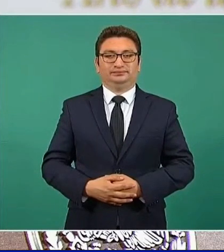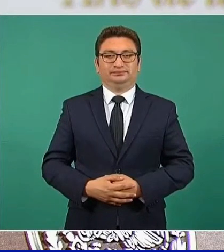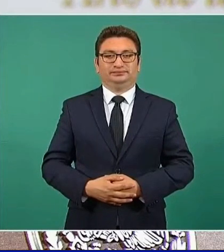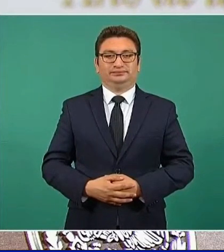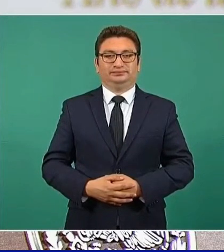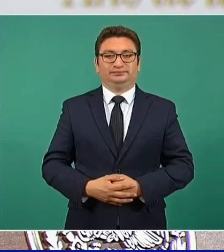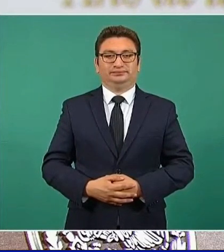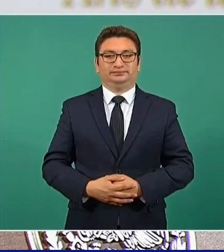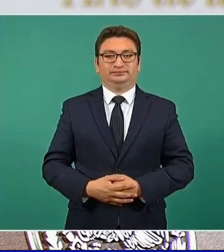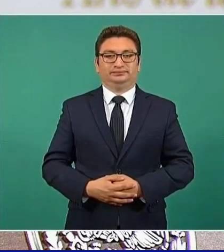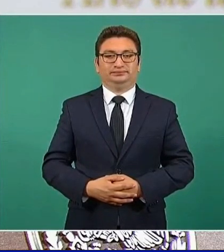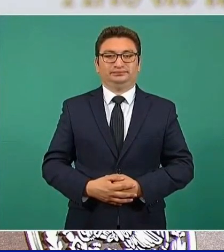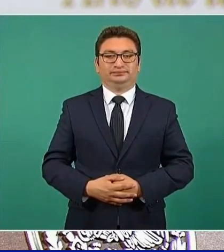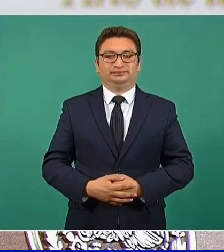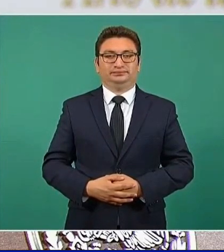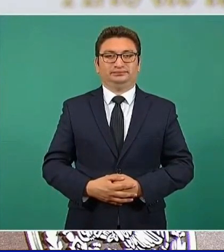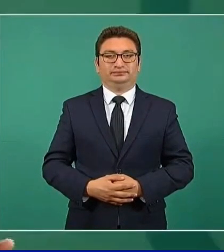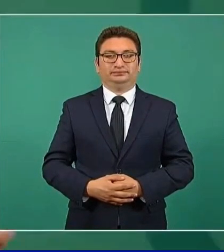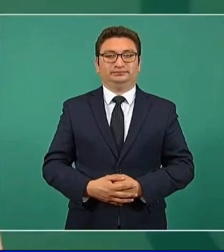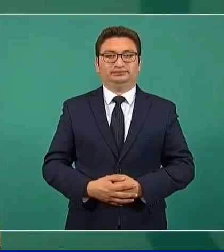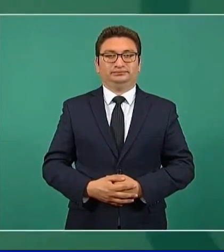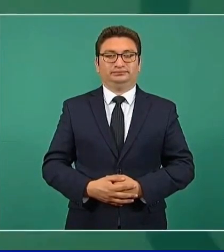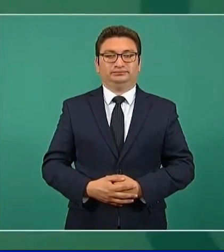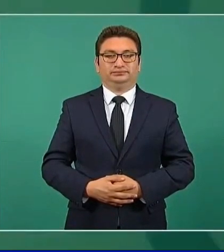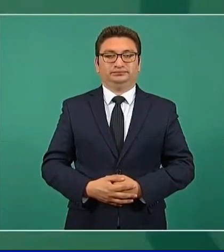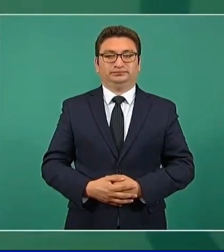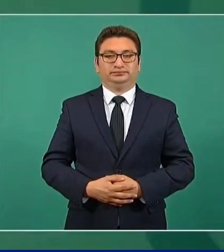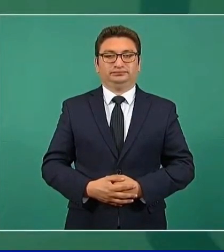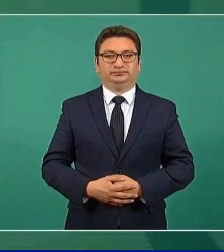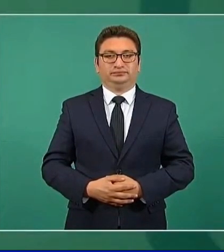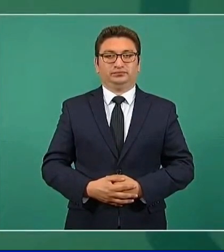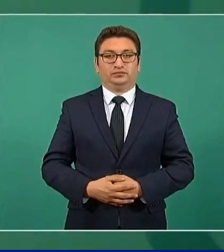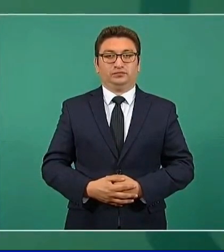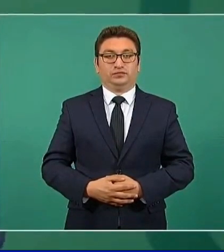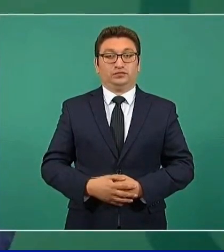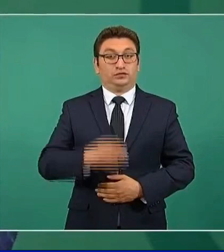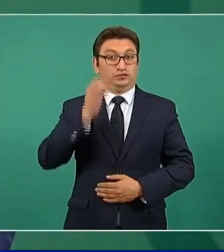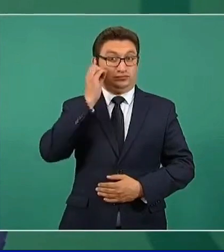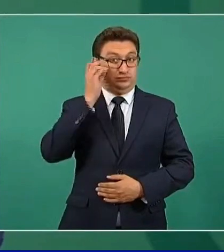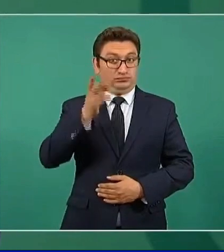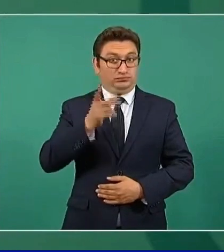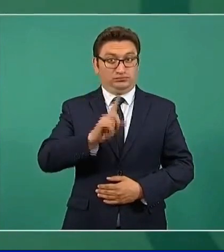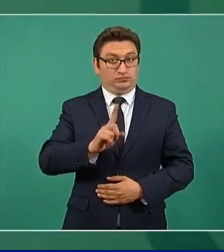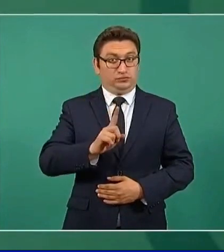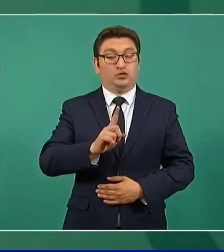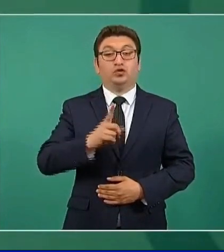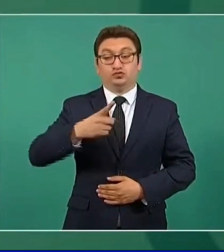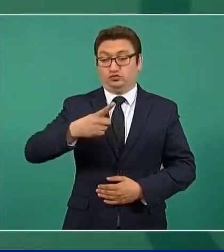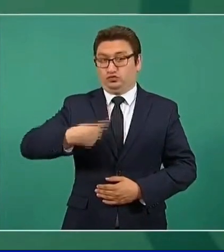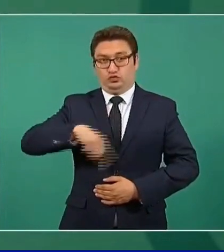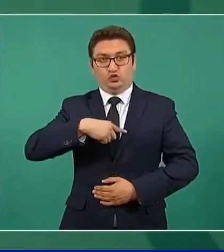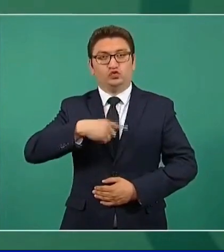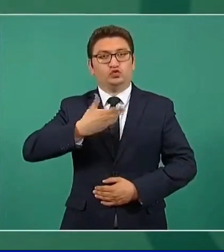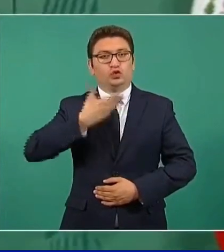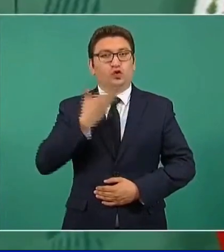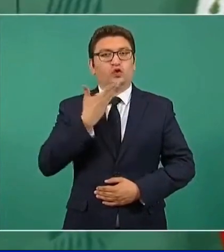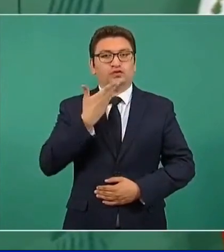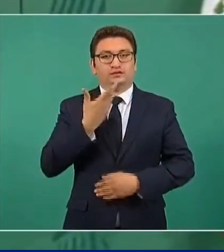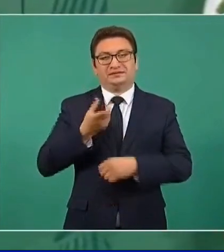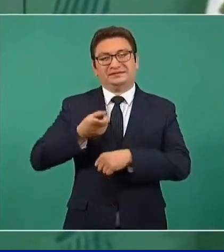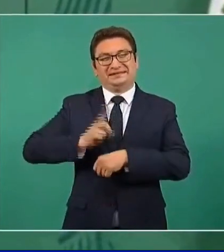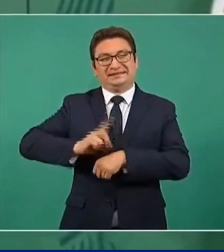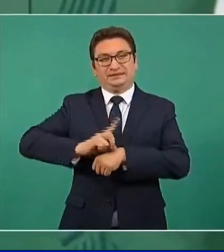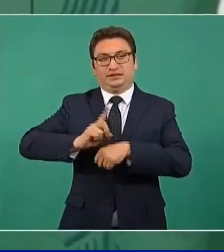debe de olvidarse que nosotros nos reunimos todos los días